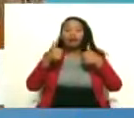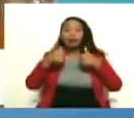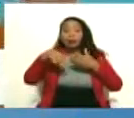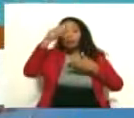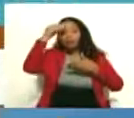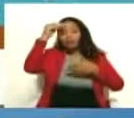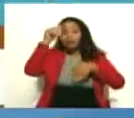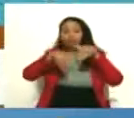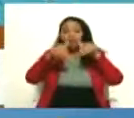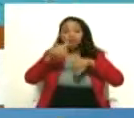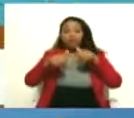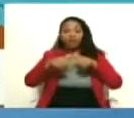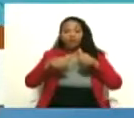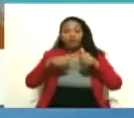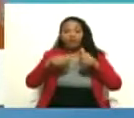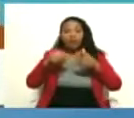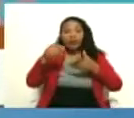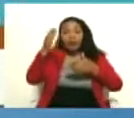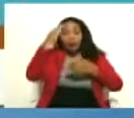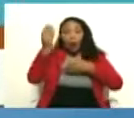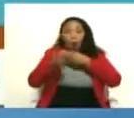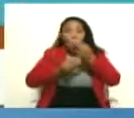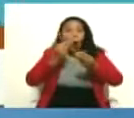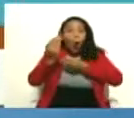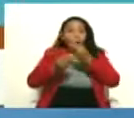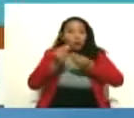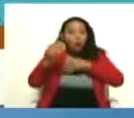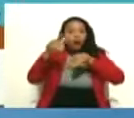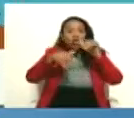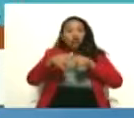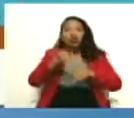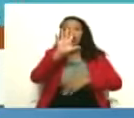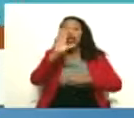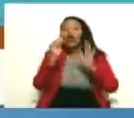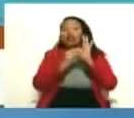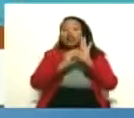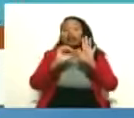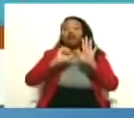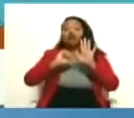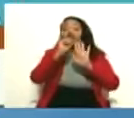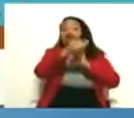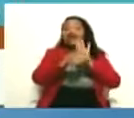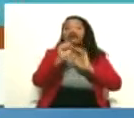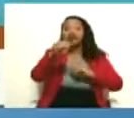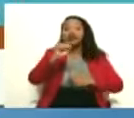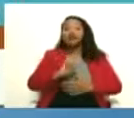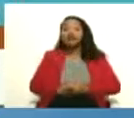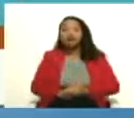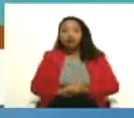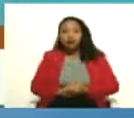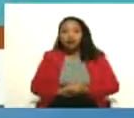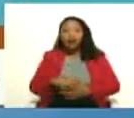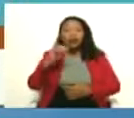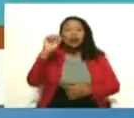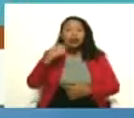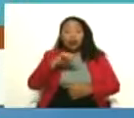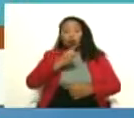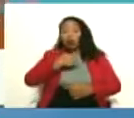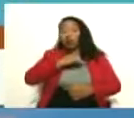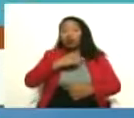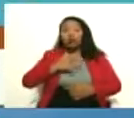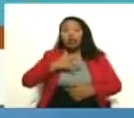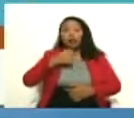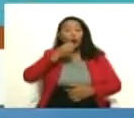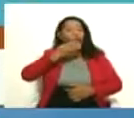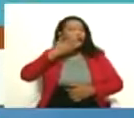para familiarizarnos con el sistema de las 5 veces sí, y queremos felicitar de verdad con mucho orgullo, además, por